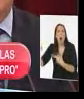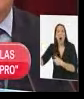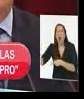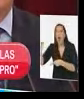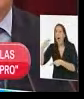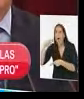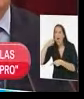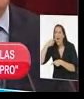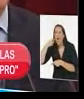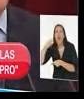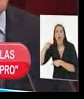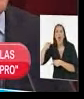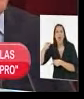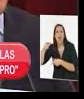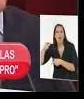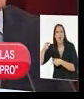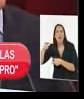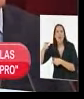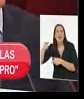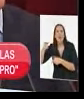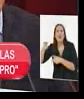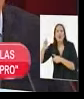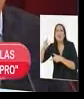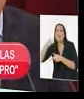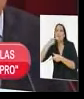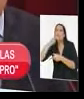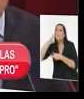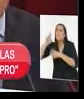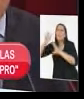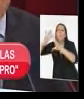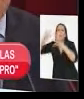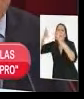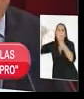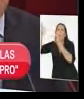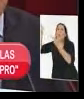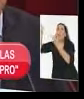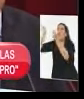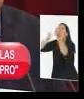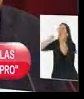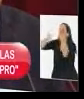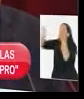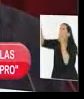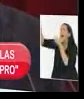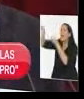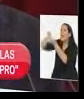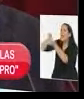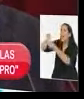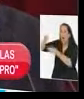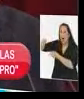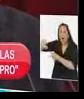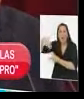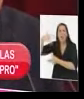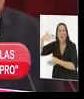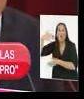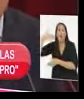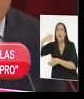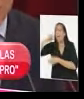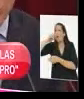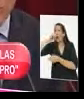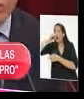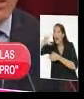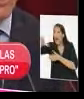era notable cómo iban a los cuadros del kirchnerismo, ¿no? Digamos, Macri hablaba y salía Kicillof, Aval Medina,